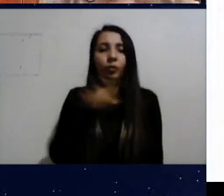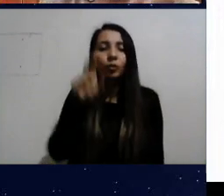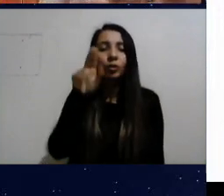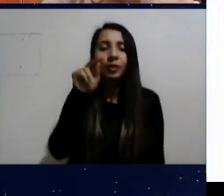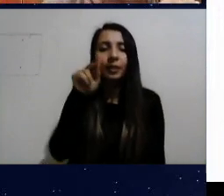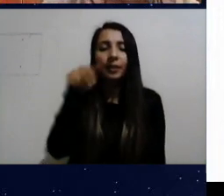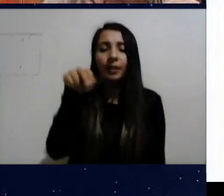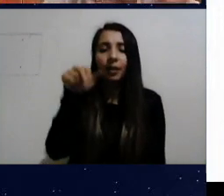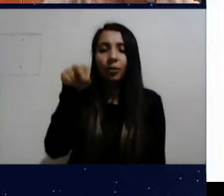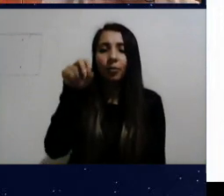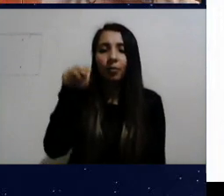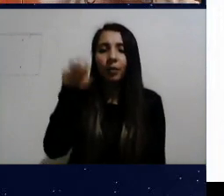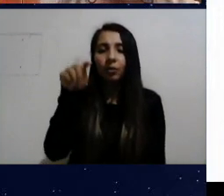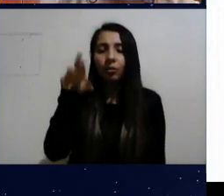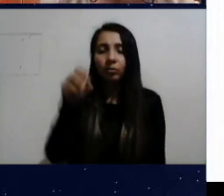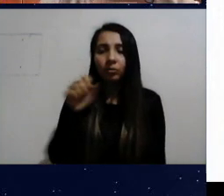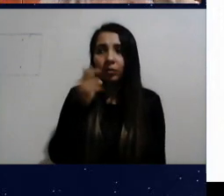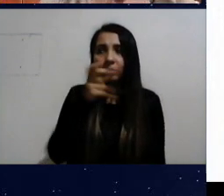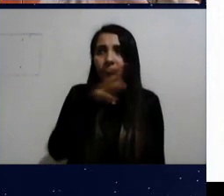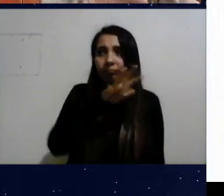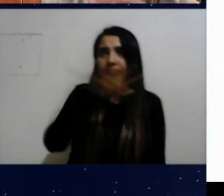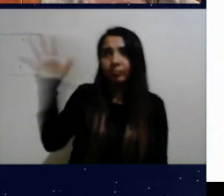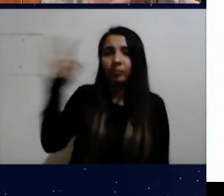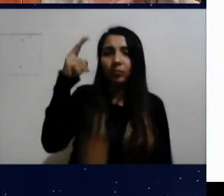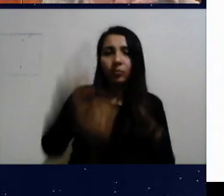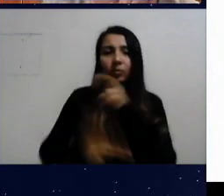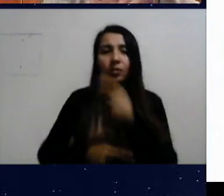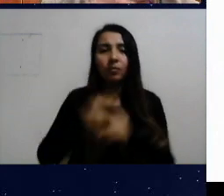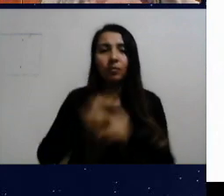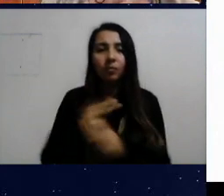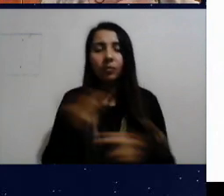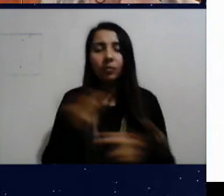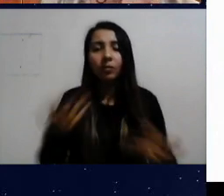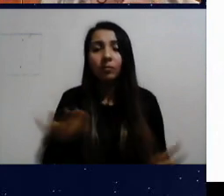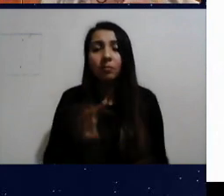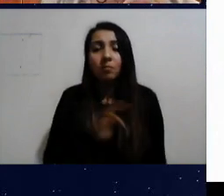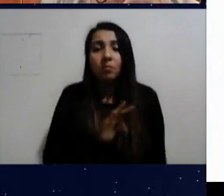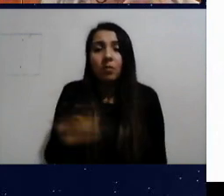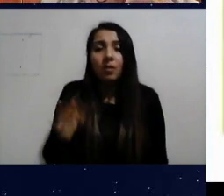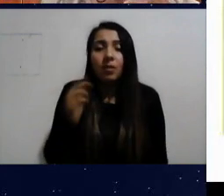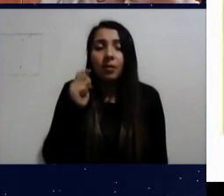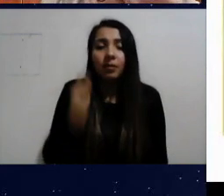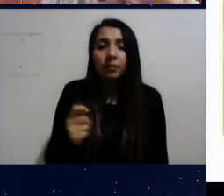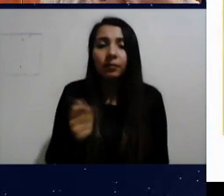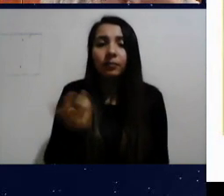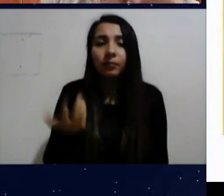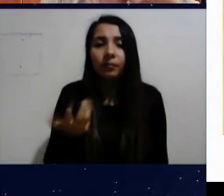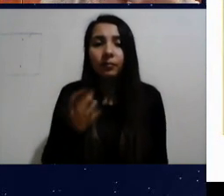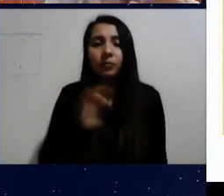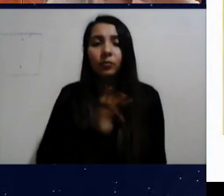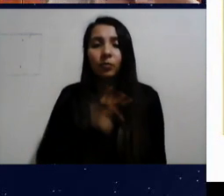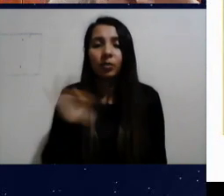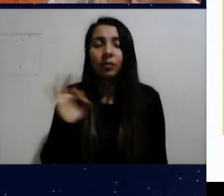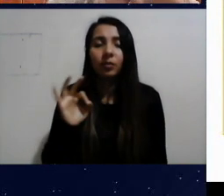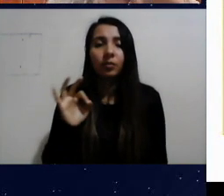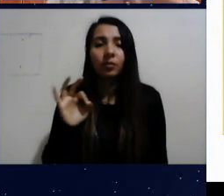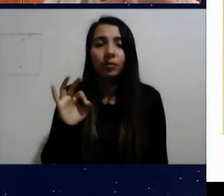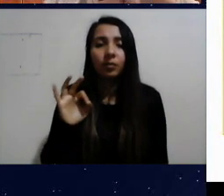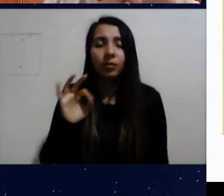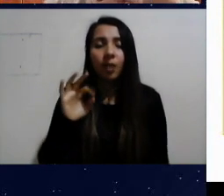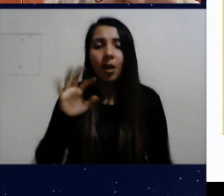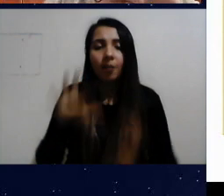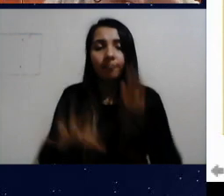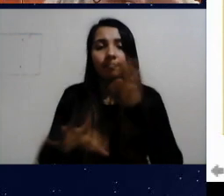a 180 nanómetros desde el espacio. ¿Y qué nos permitiría esto? Bueno, pues esto